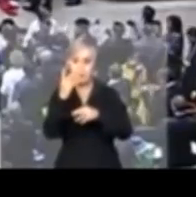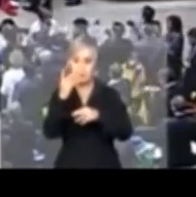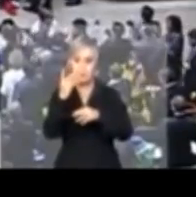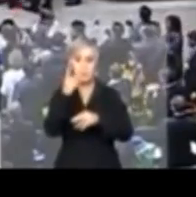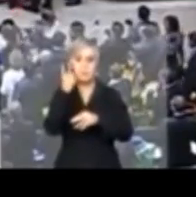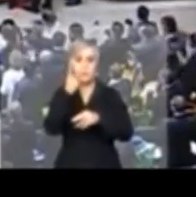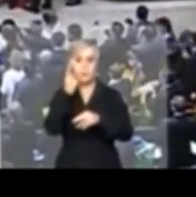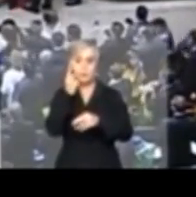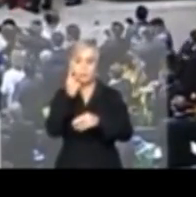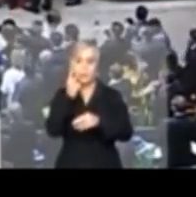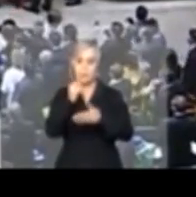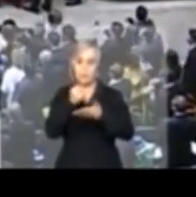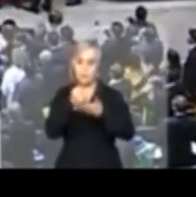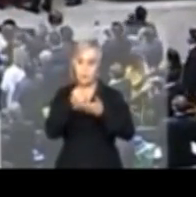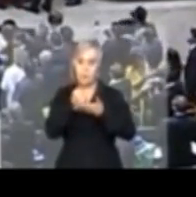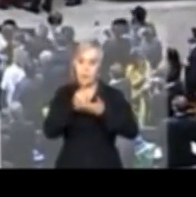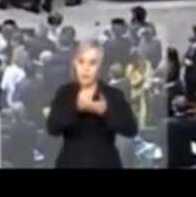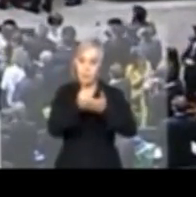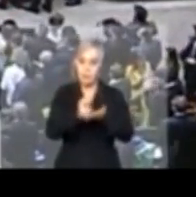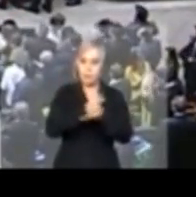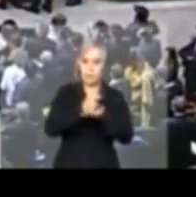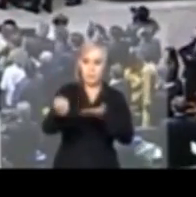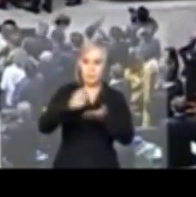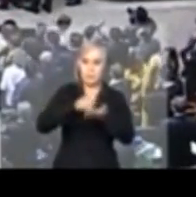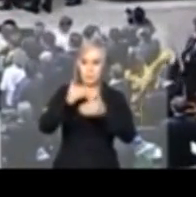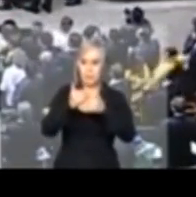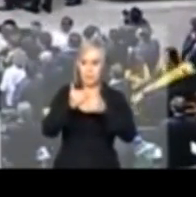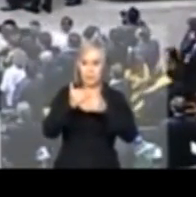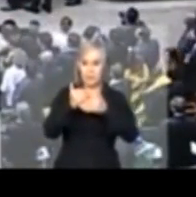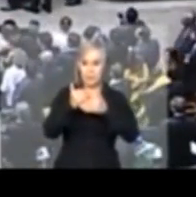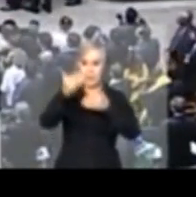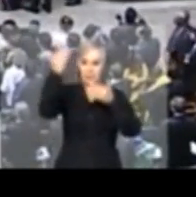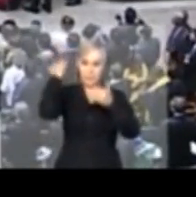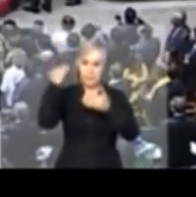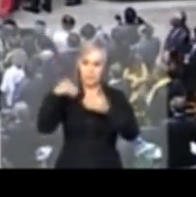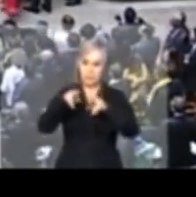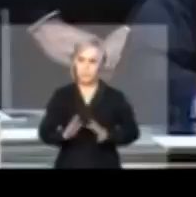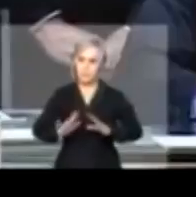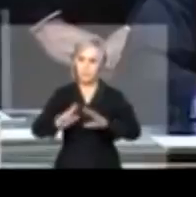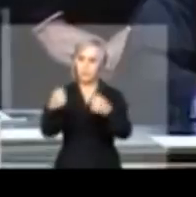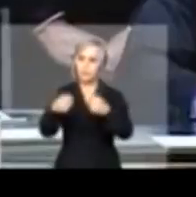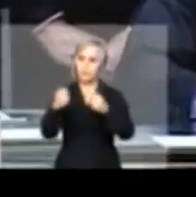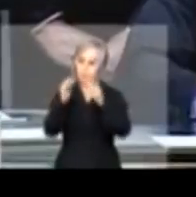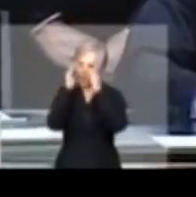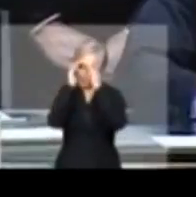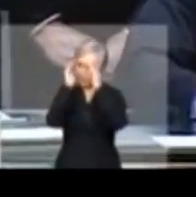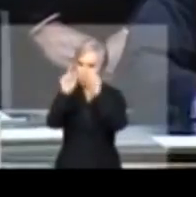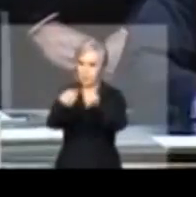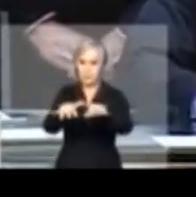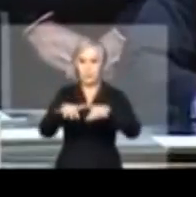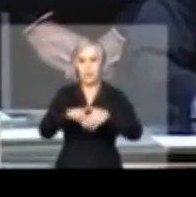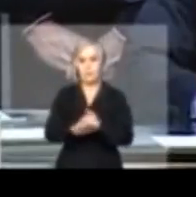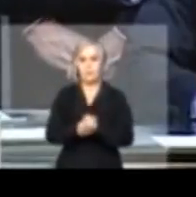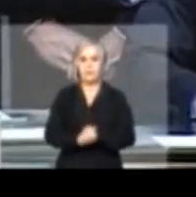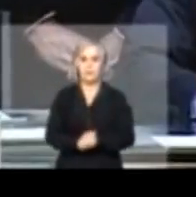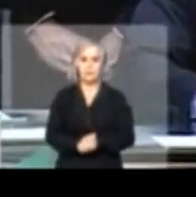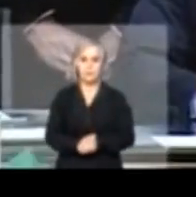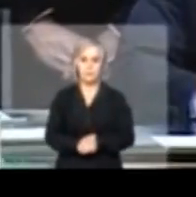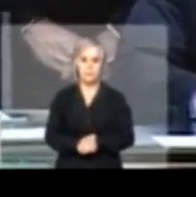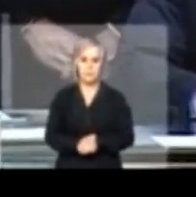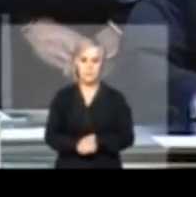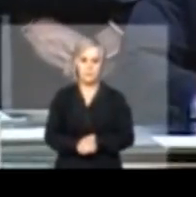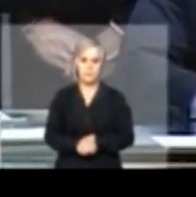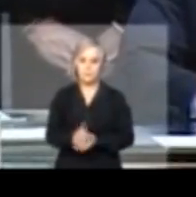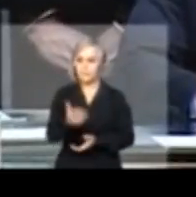Dilma, sino que recordemos el caso de Lugo en Paraguay, recordemos un poco el tema del no en el